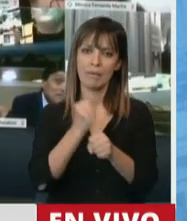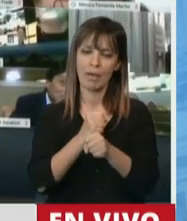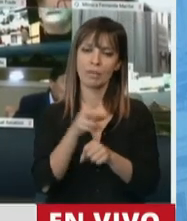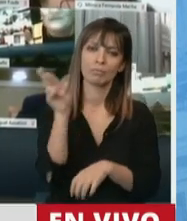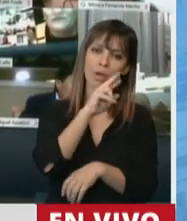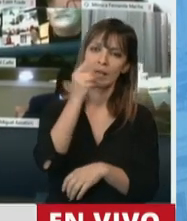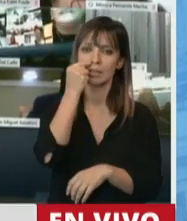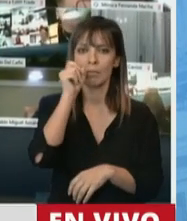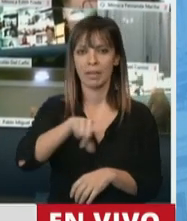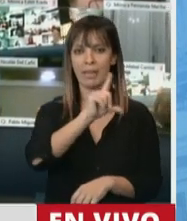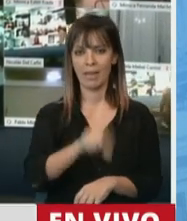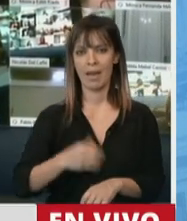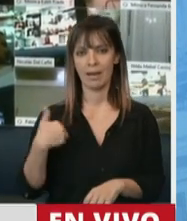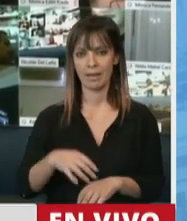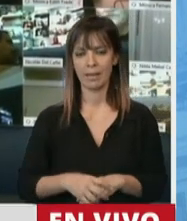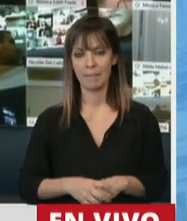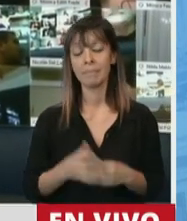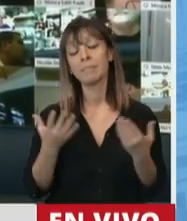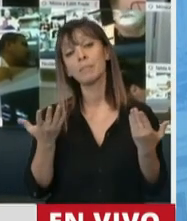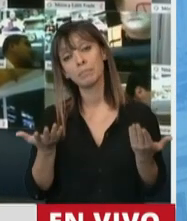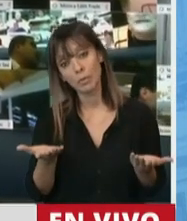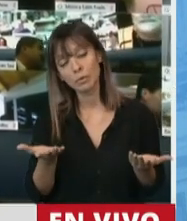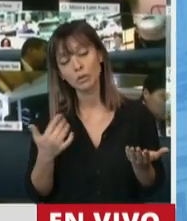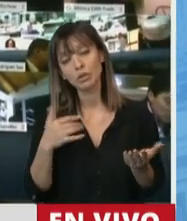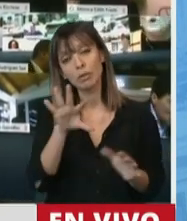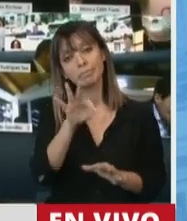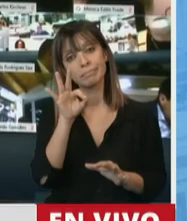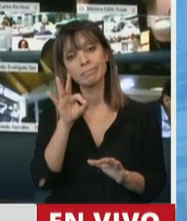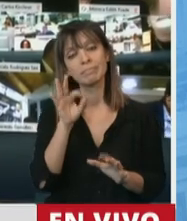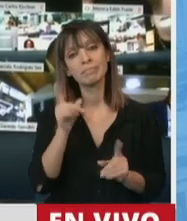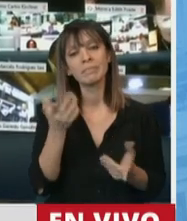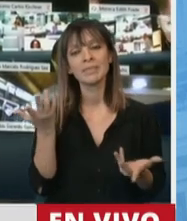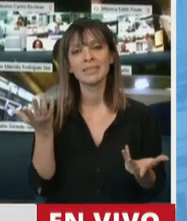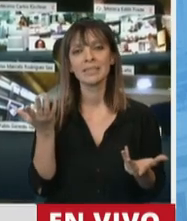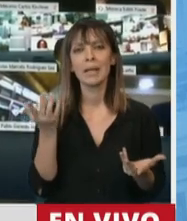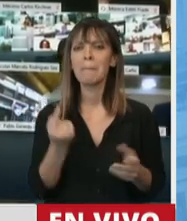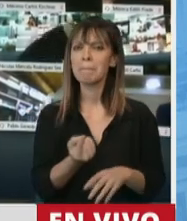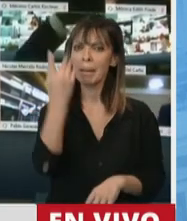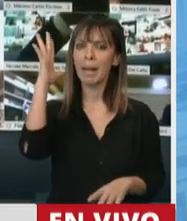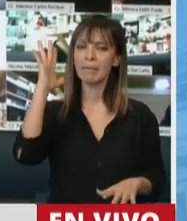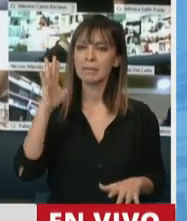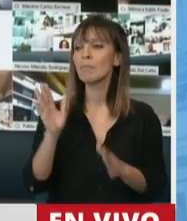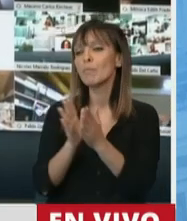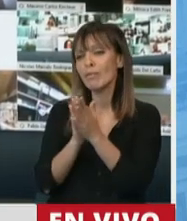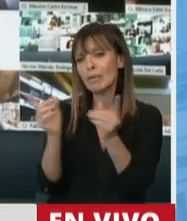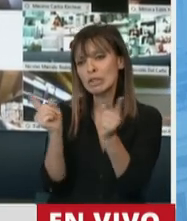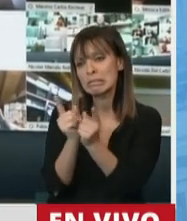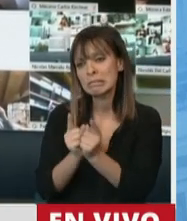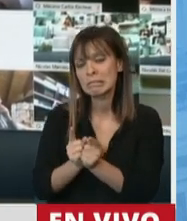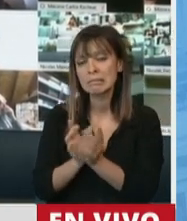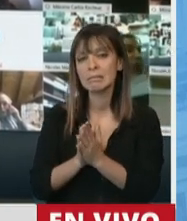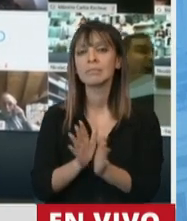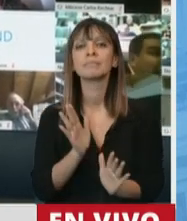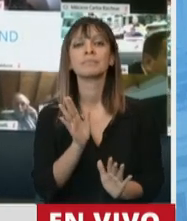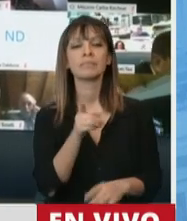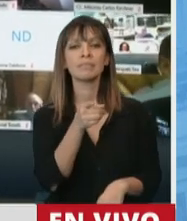las trabajadoras de nuestra patria. Obviamente que destaco que prácticamente por primera vez se en una normativa redondeando, diputada, se va a